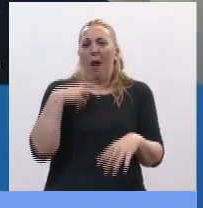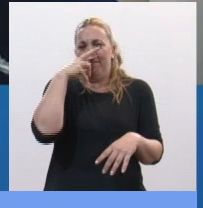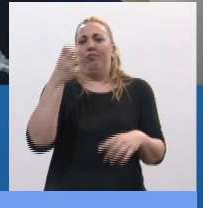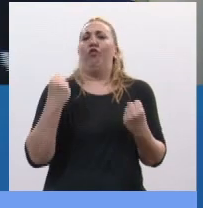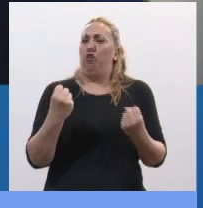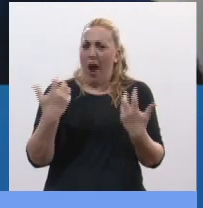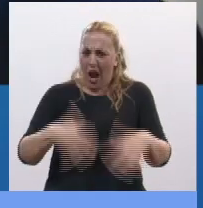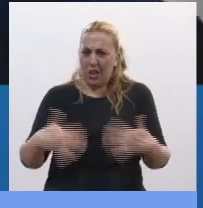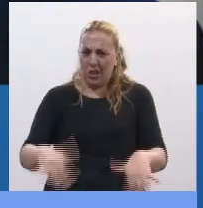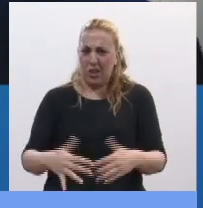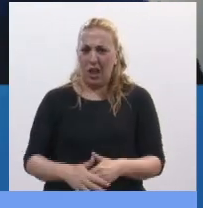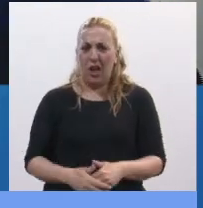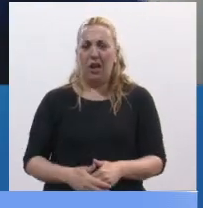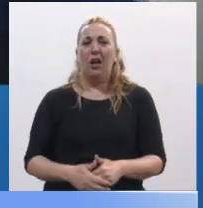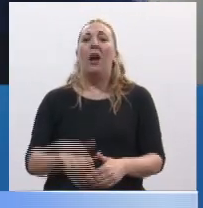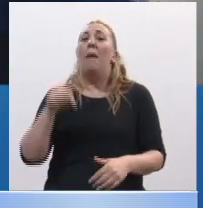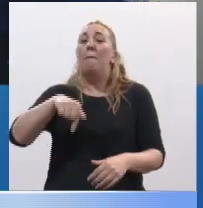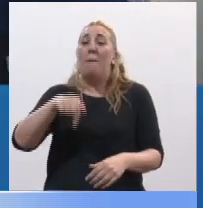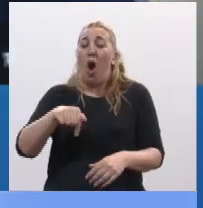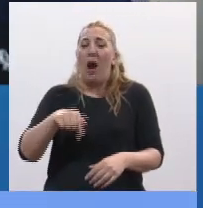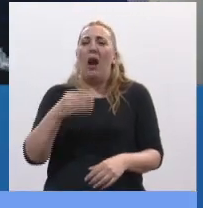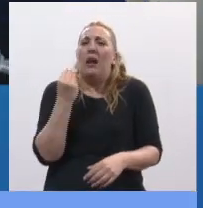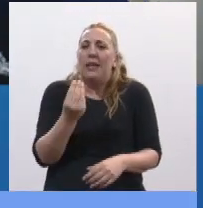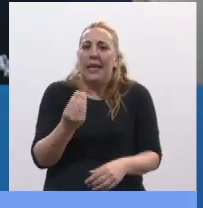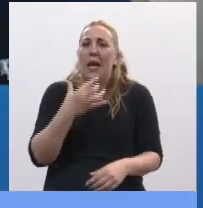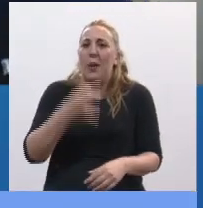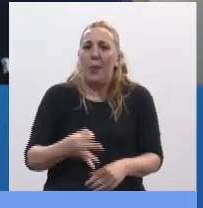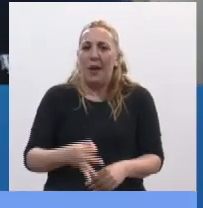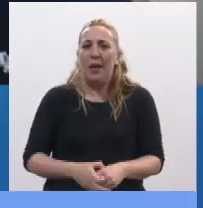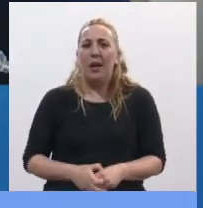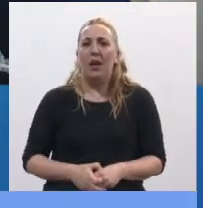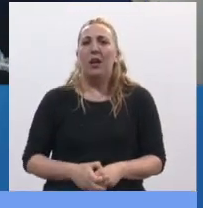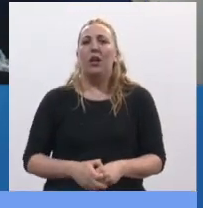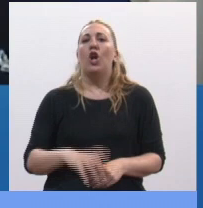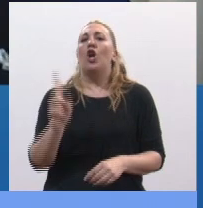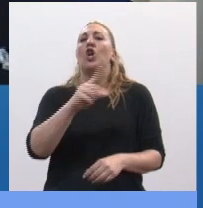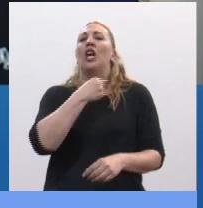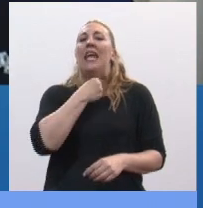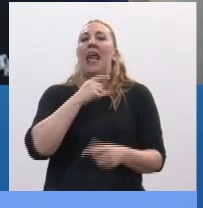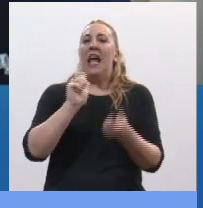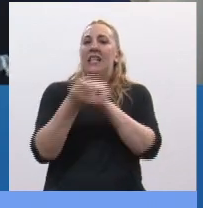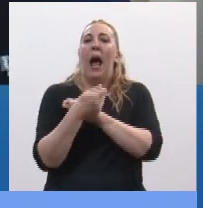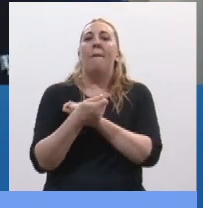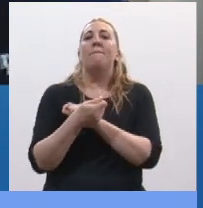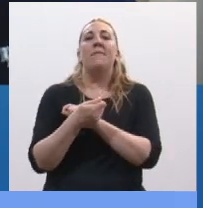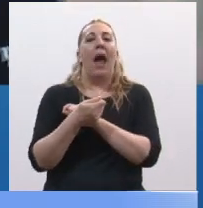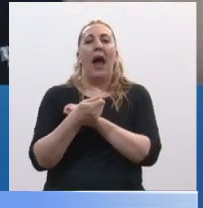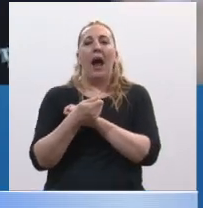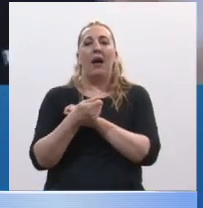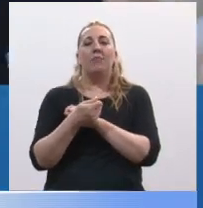esto. Pero acá lo que queda develado, señora presidenta, en realidad es que no quieren cambiar ni reformar